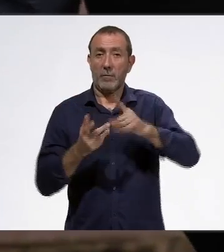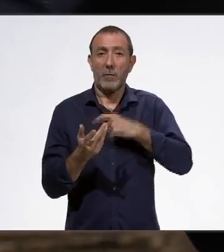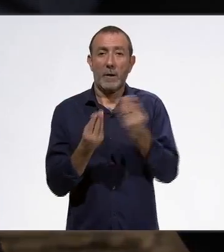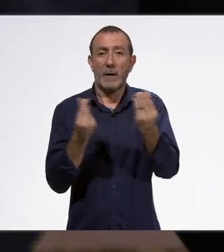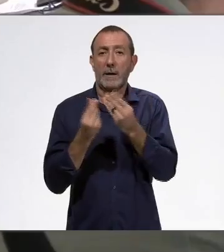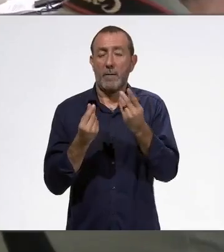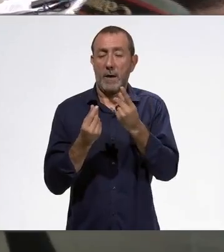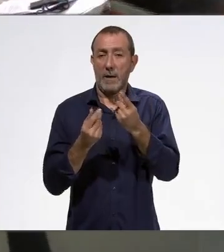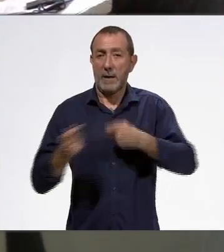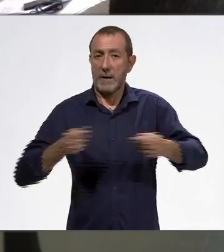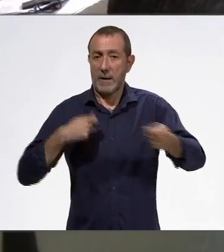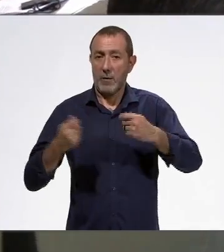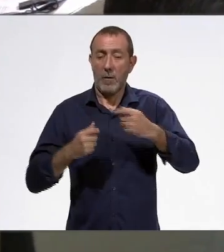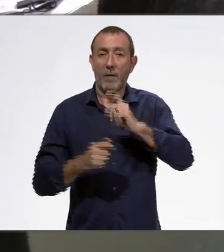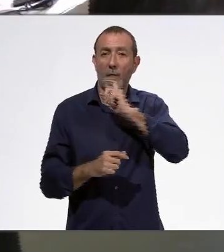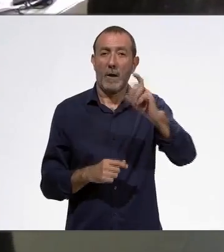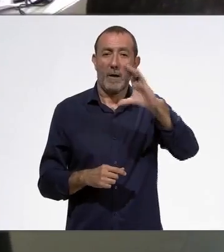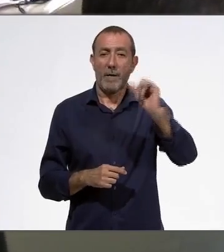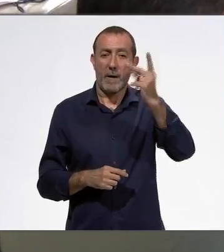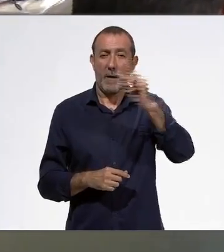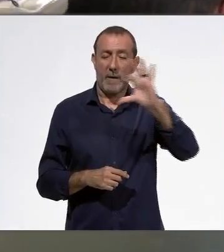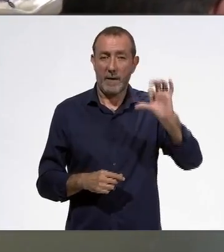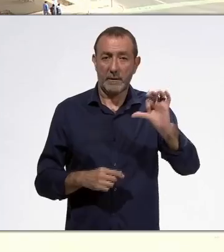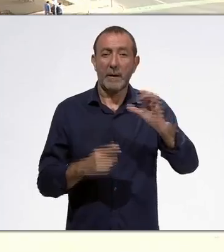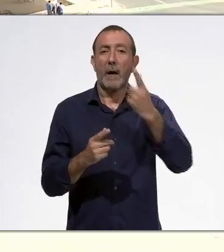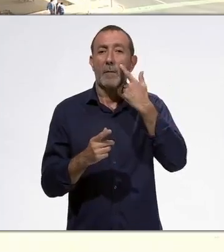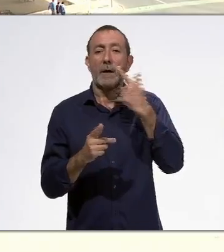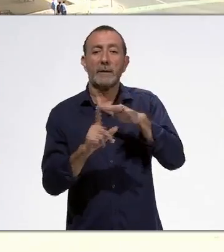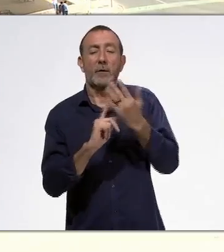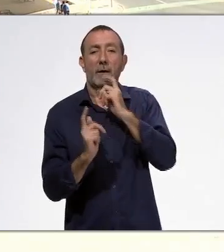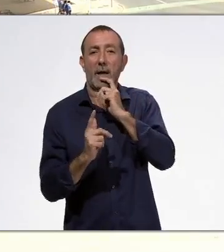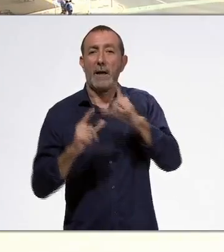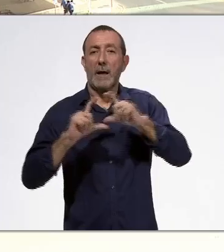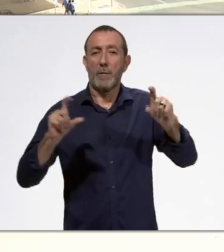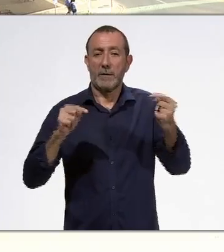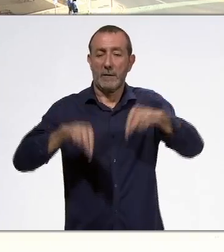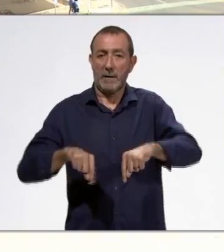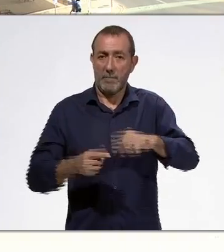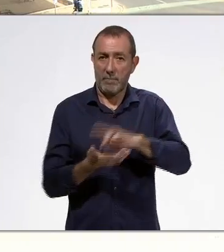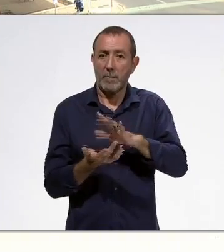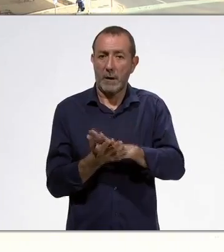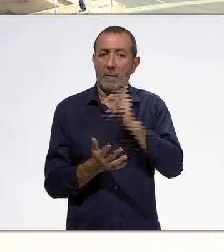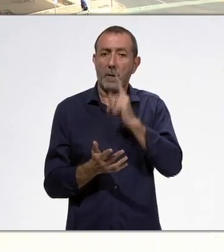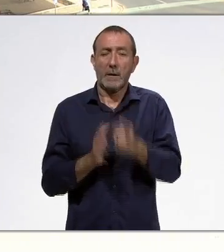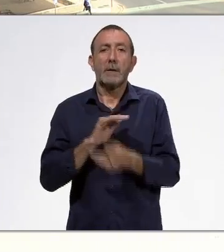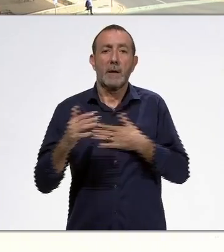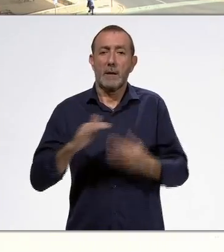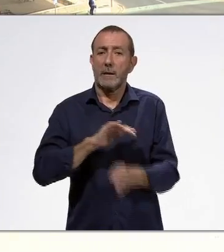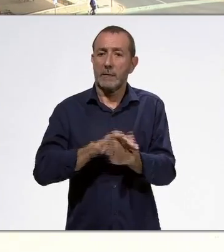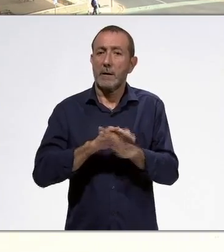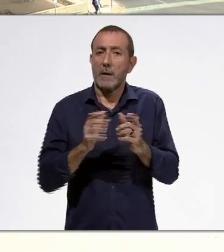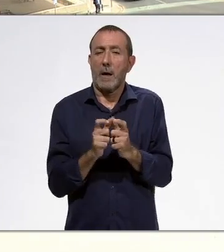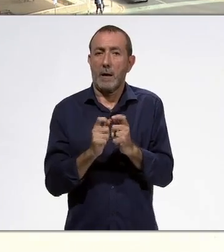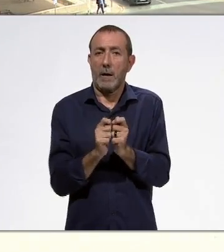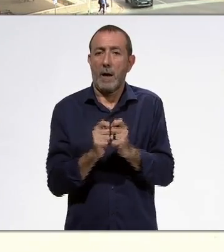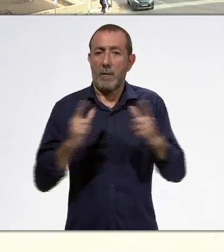negocio de la fundación ciedes que analiza el comportamiento de las empresas instaladas en Málaga que además confirman su determinación de mantener e incluso